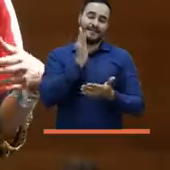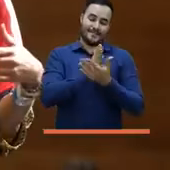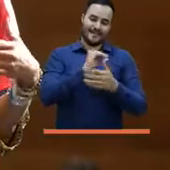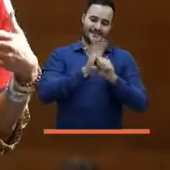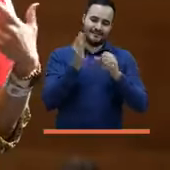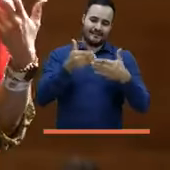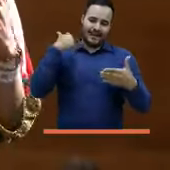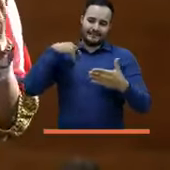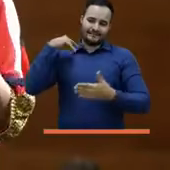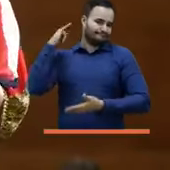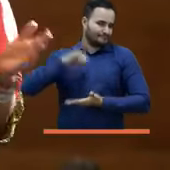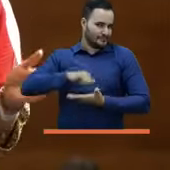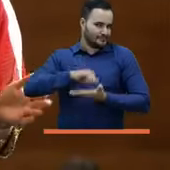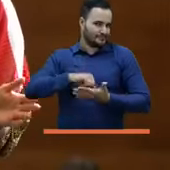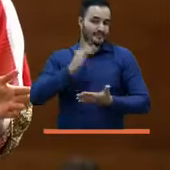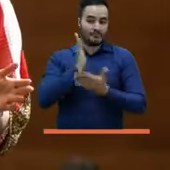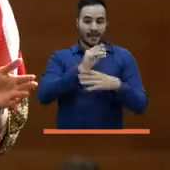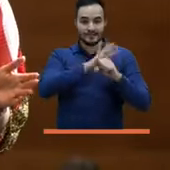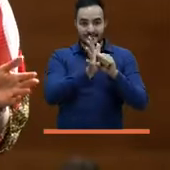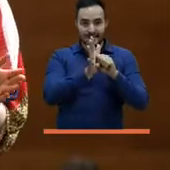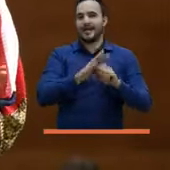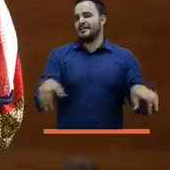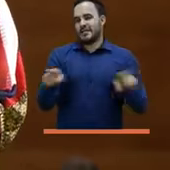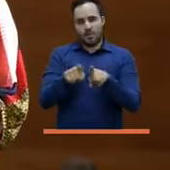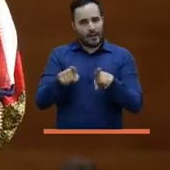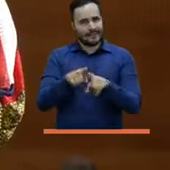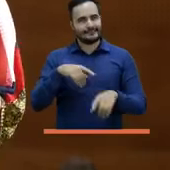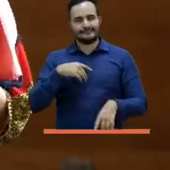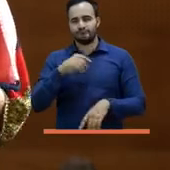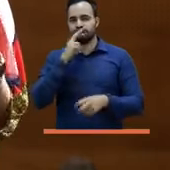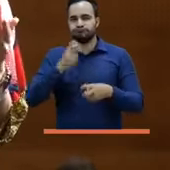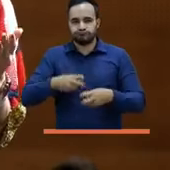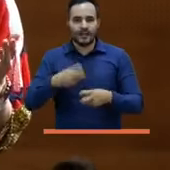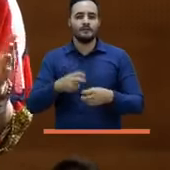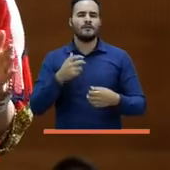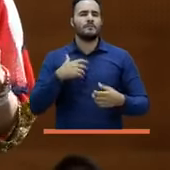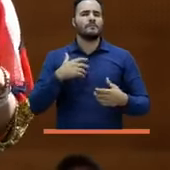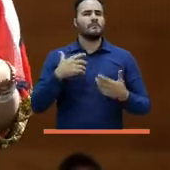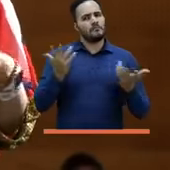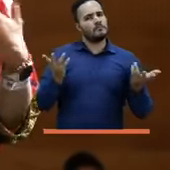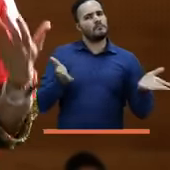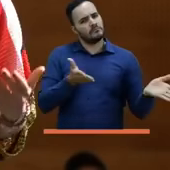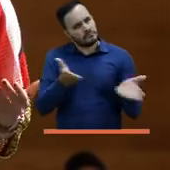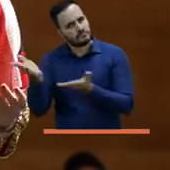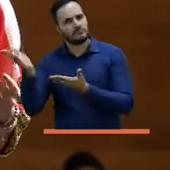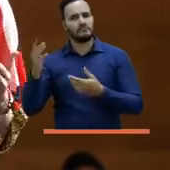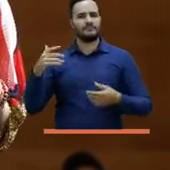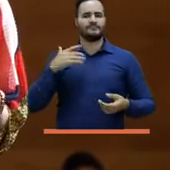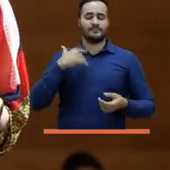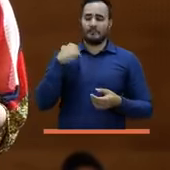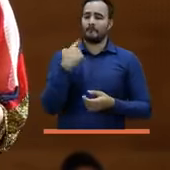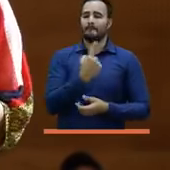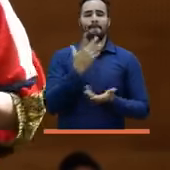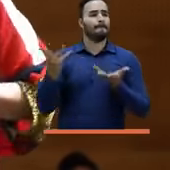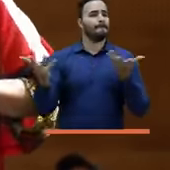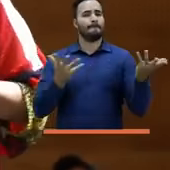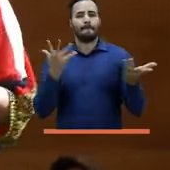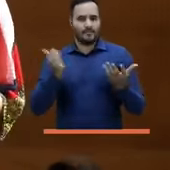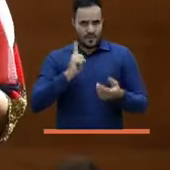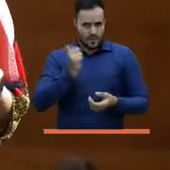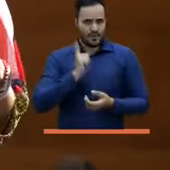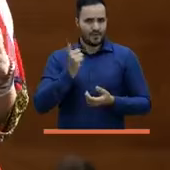pandemia y durante toda esta recesión económica entonces no estamos solos estamos trabajando también con un tejido